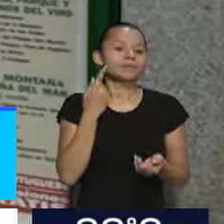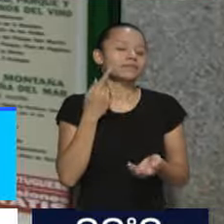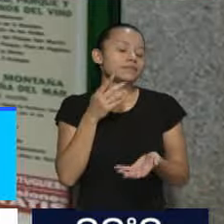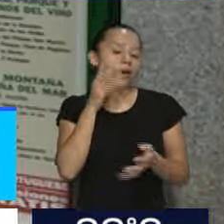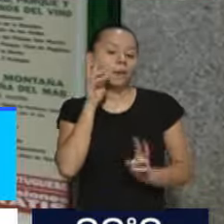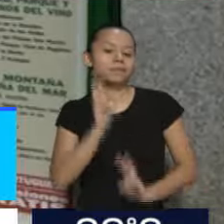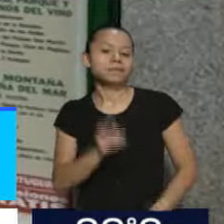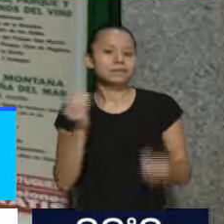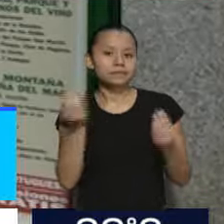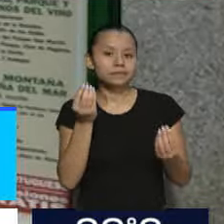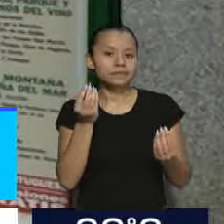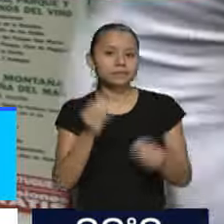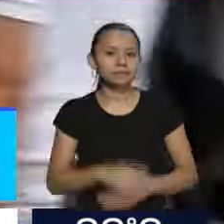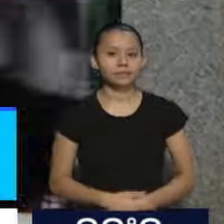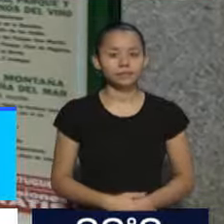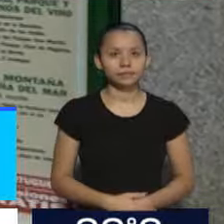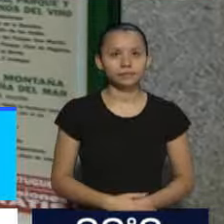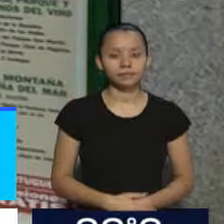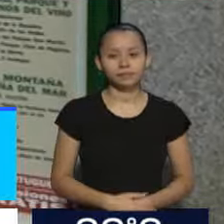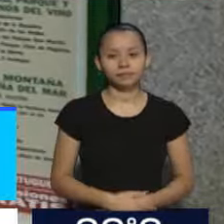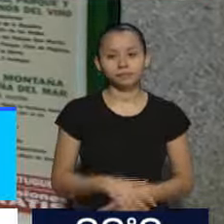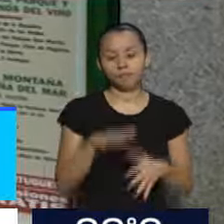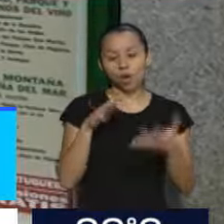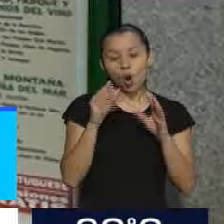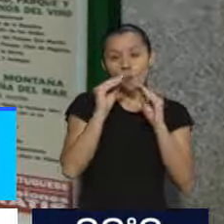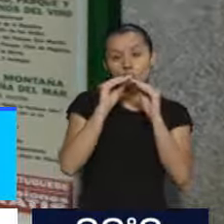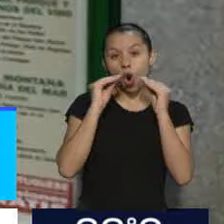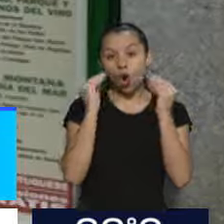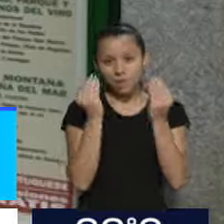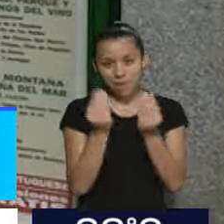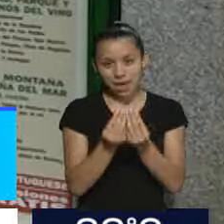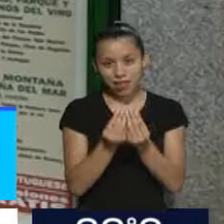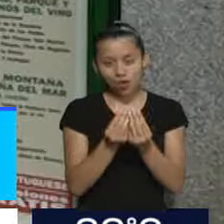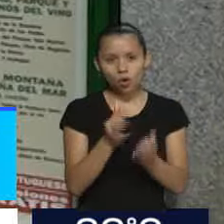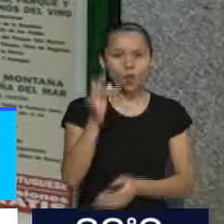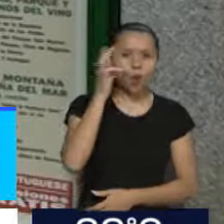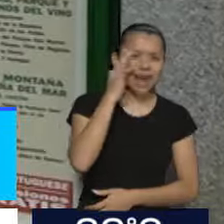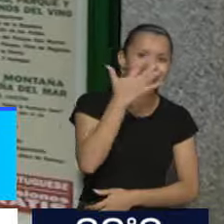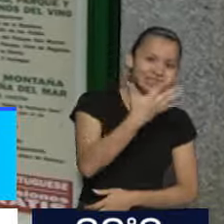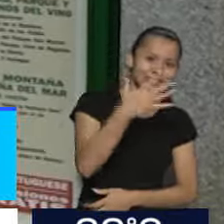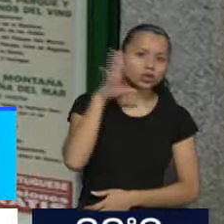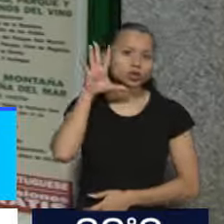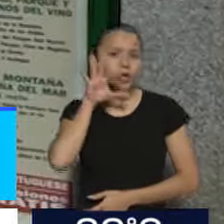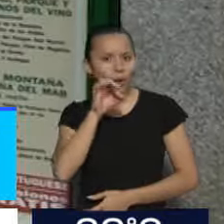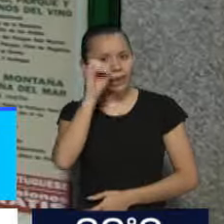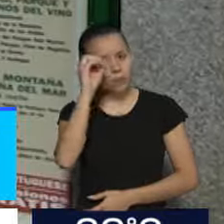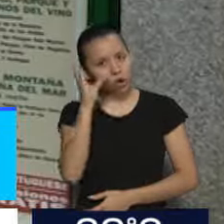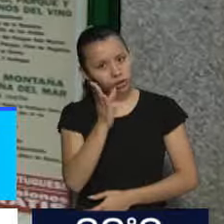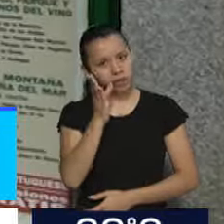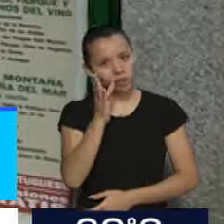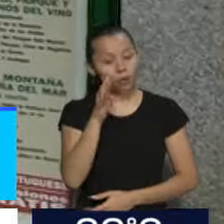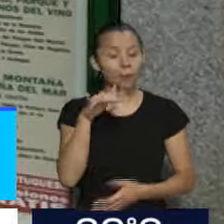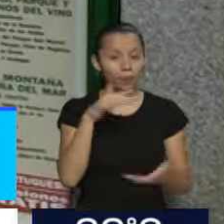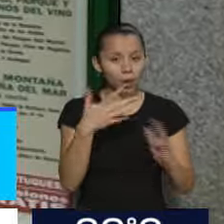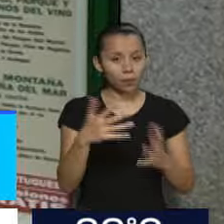conjunto que medianamente el promedio está entre el 45 y el 50%, lo